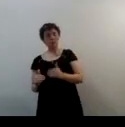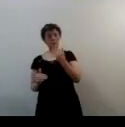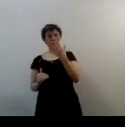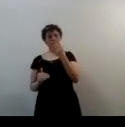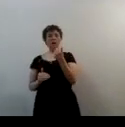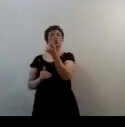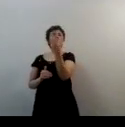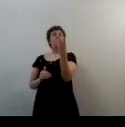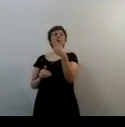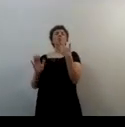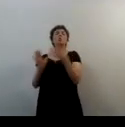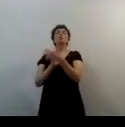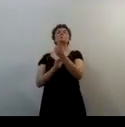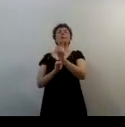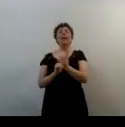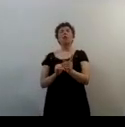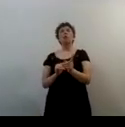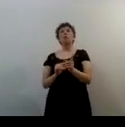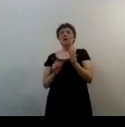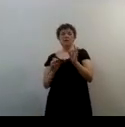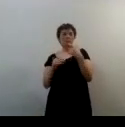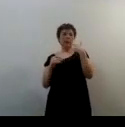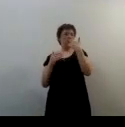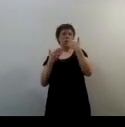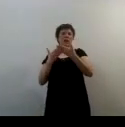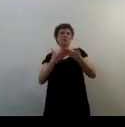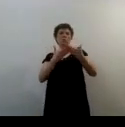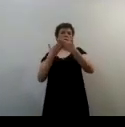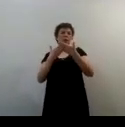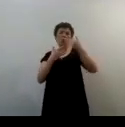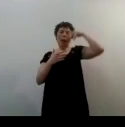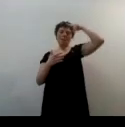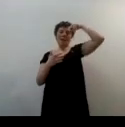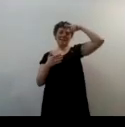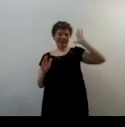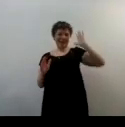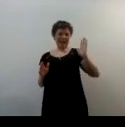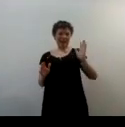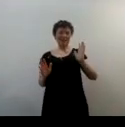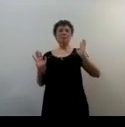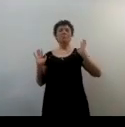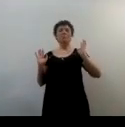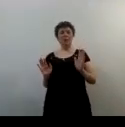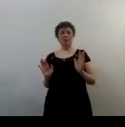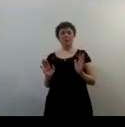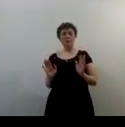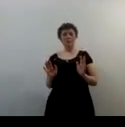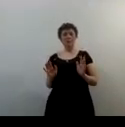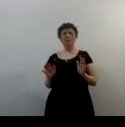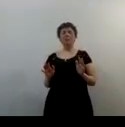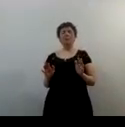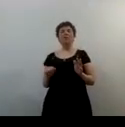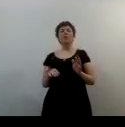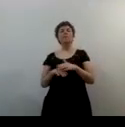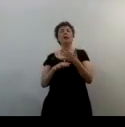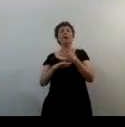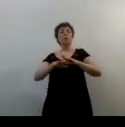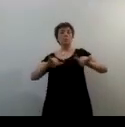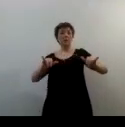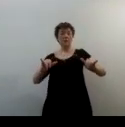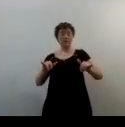explicado y da para hacer un máster, ya te digo yo, pero pero sirven para eso, para compensar, ni más ni